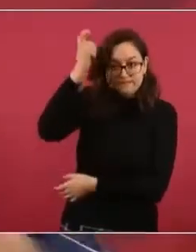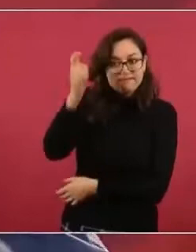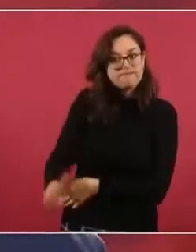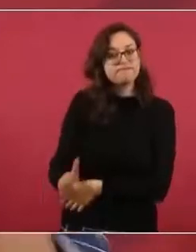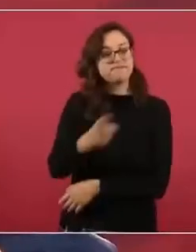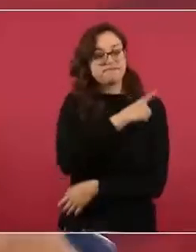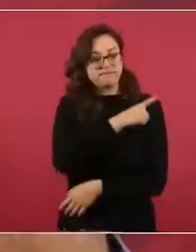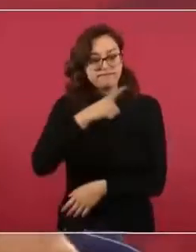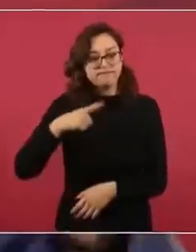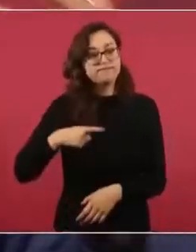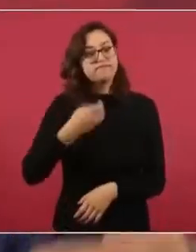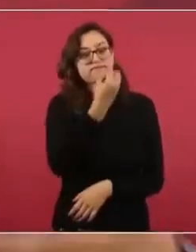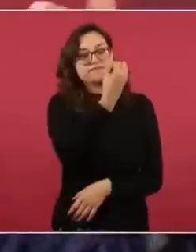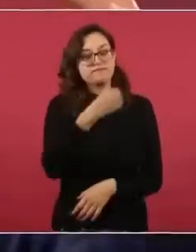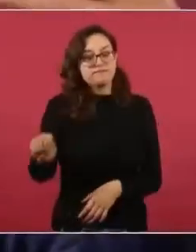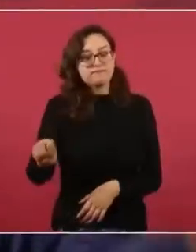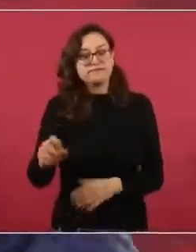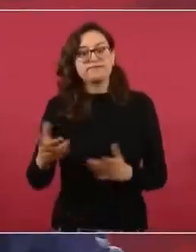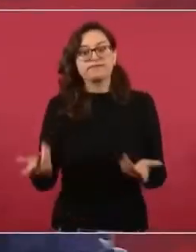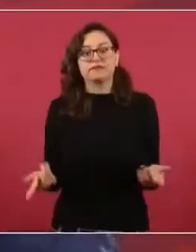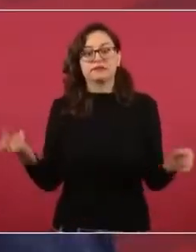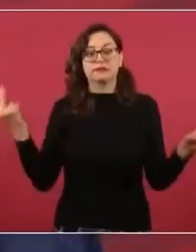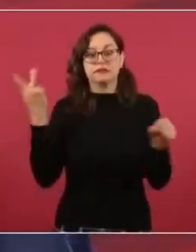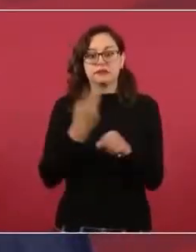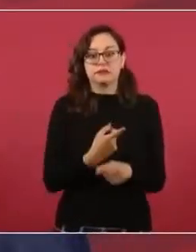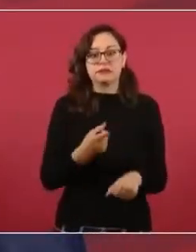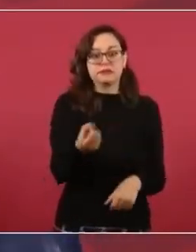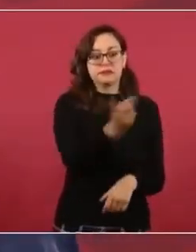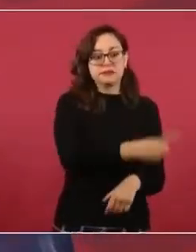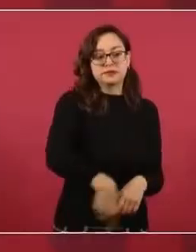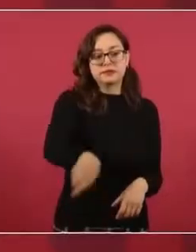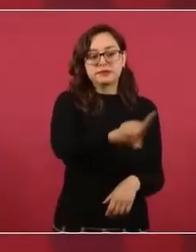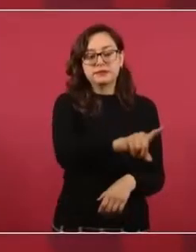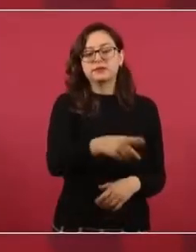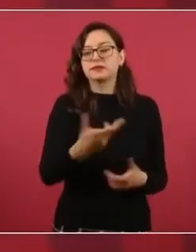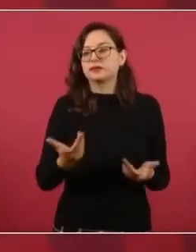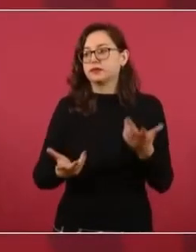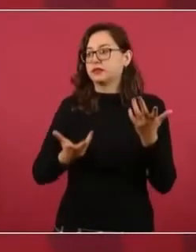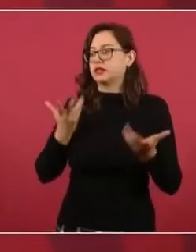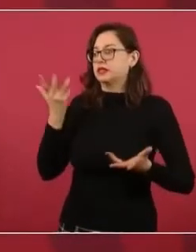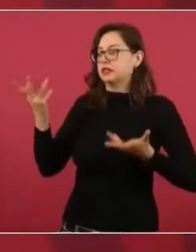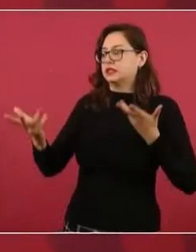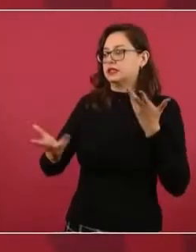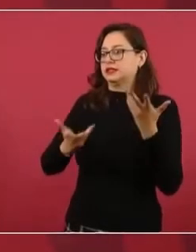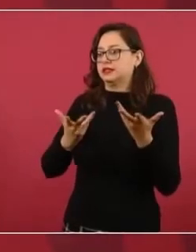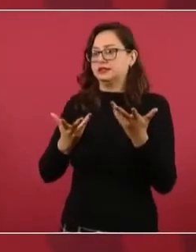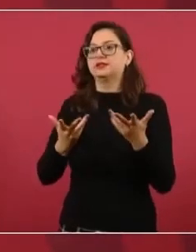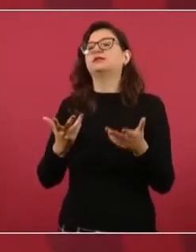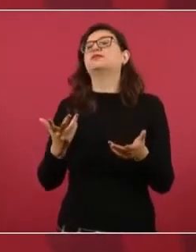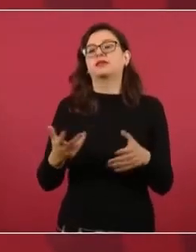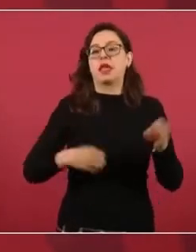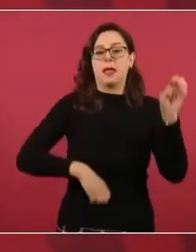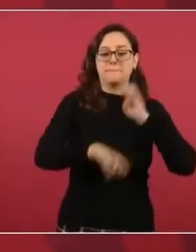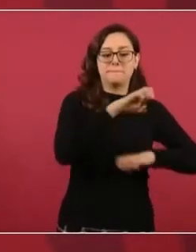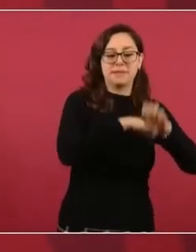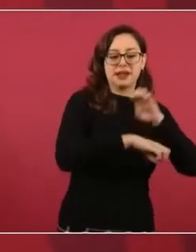Entonces, como ellos también son dueños de los medios, no generalizo,